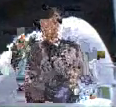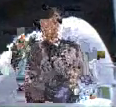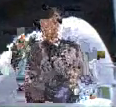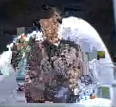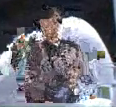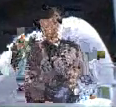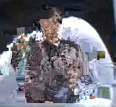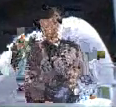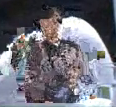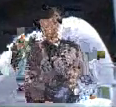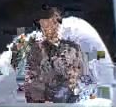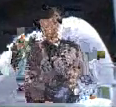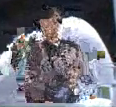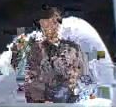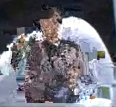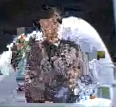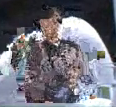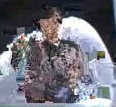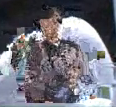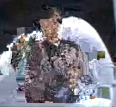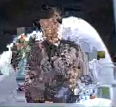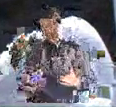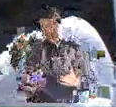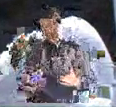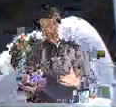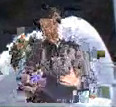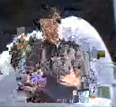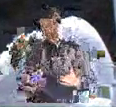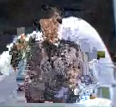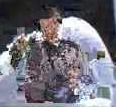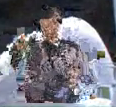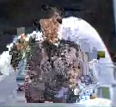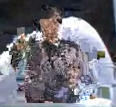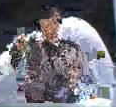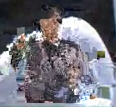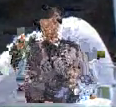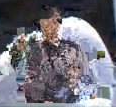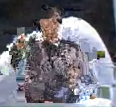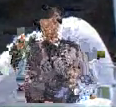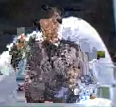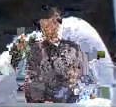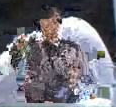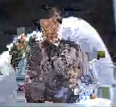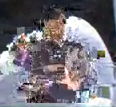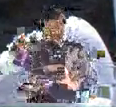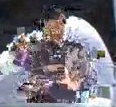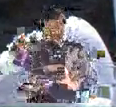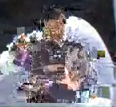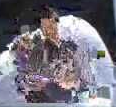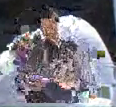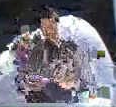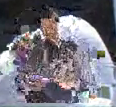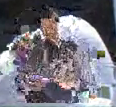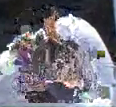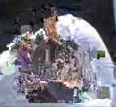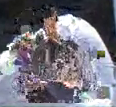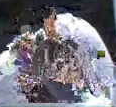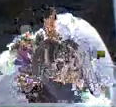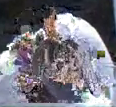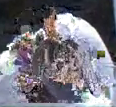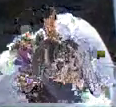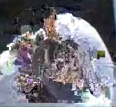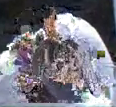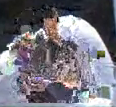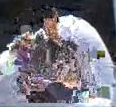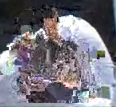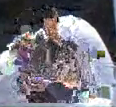equipamientos del sistema distrital de cuidado mucho más cercanos. Tal vez de las imágenes más dolorosas